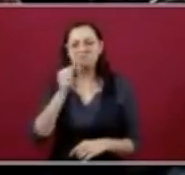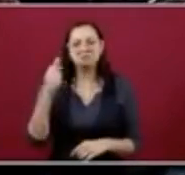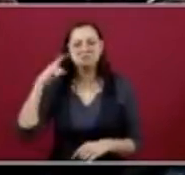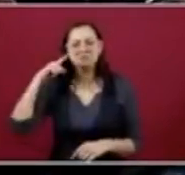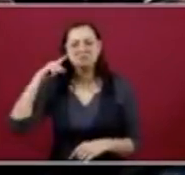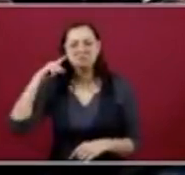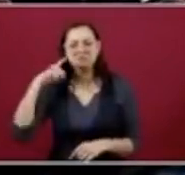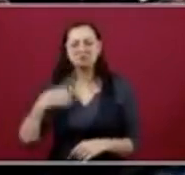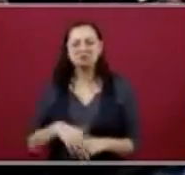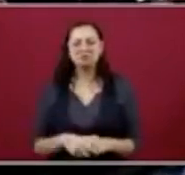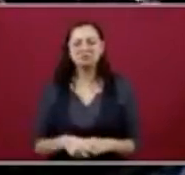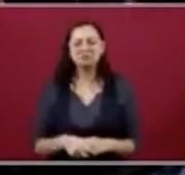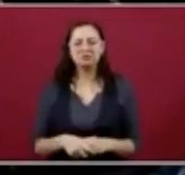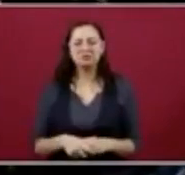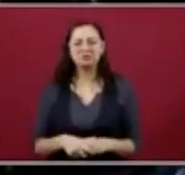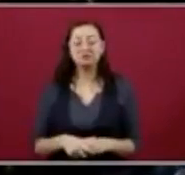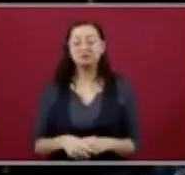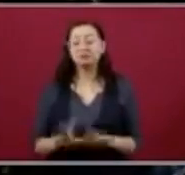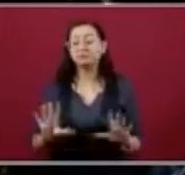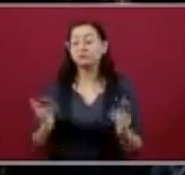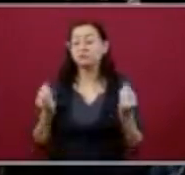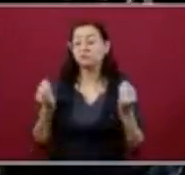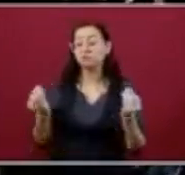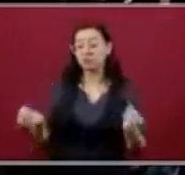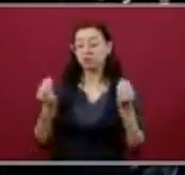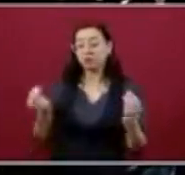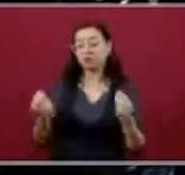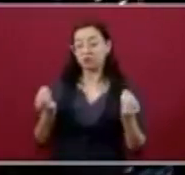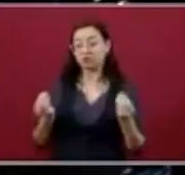Muchas, o sea, no,